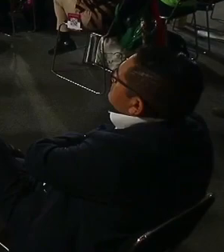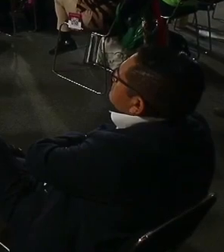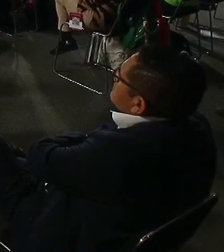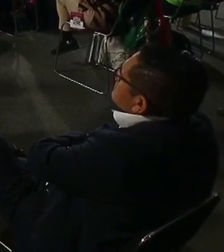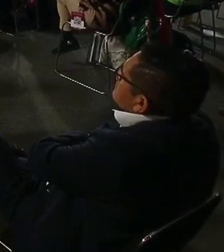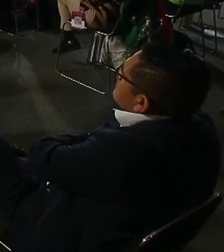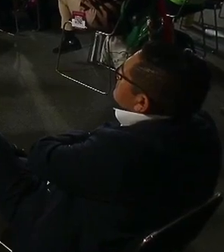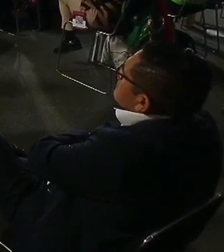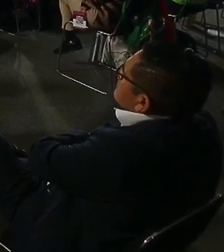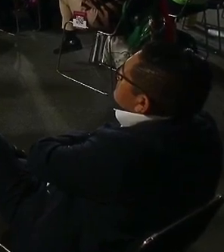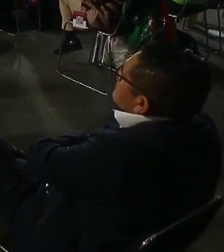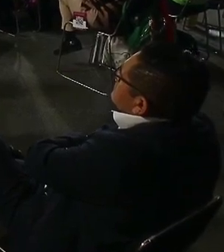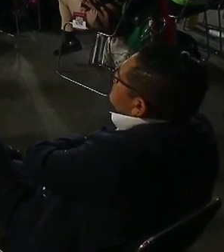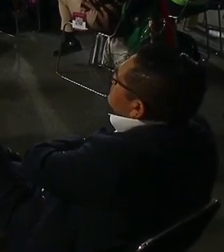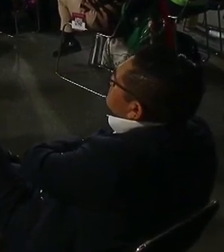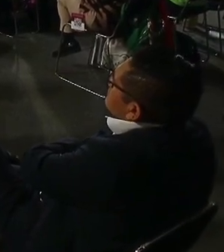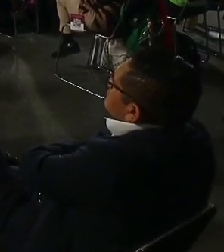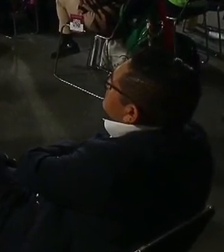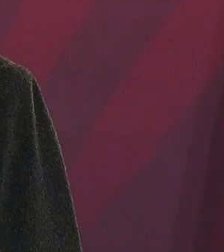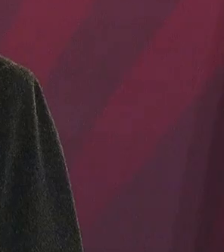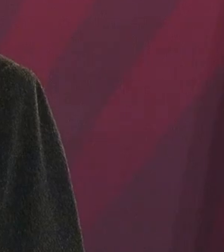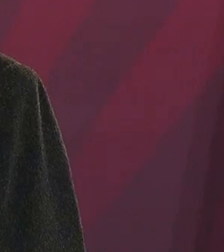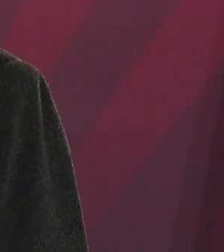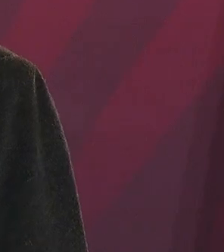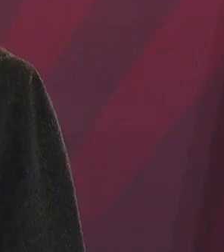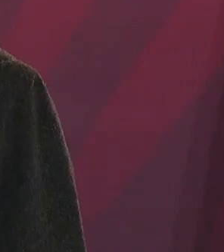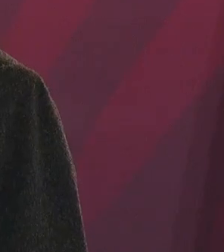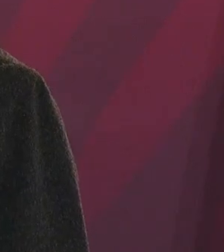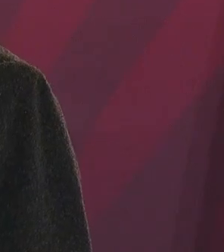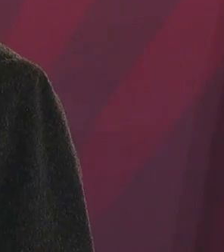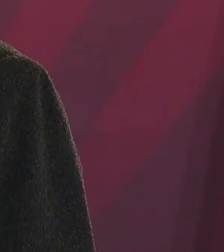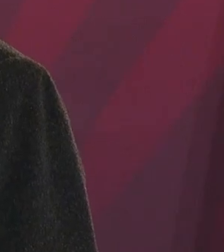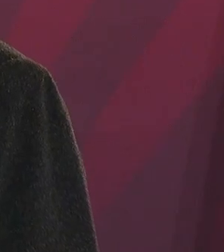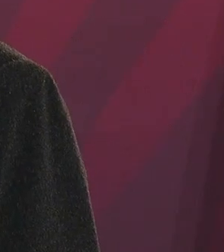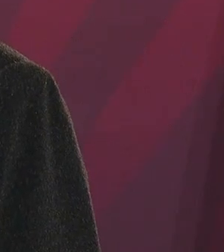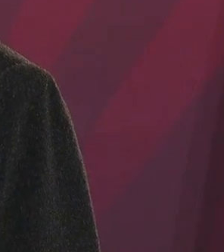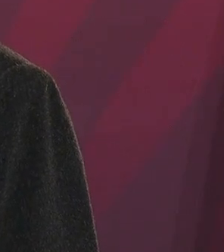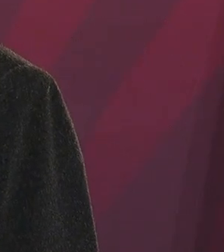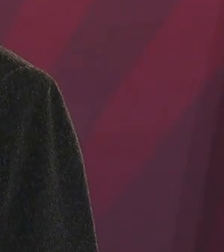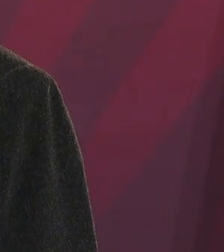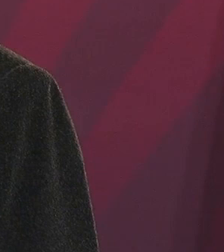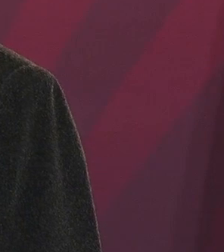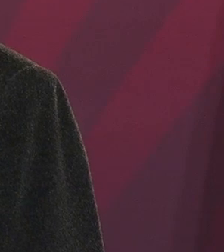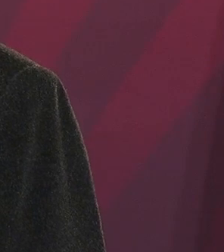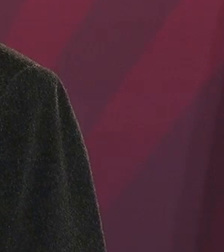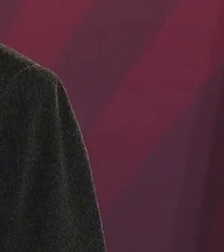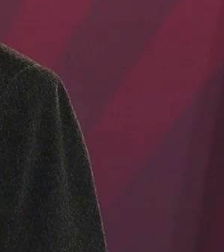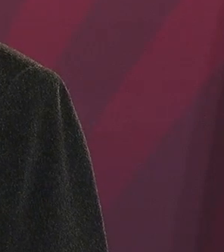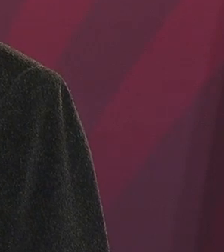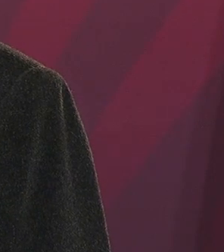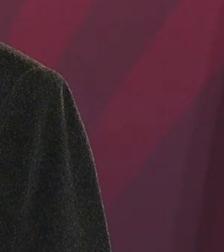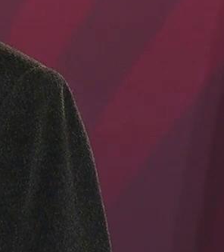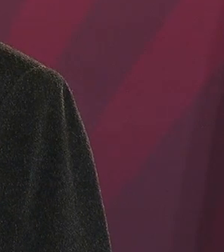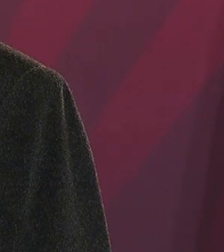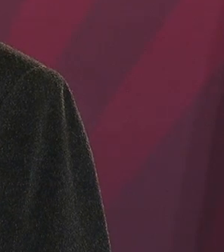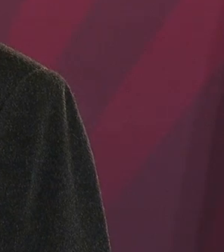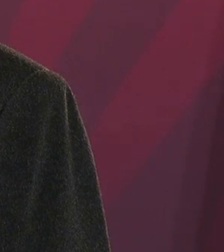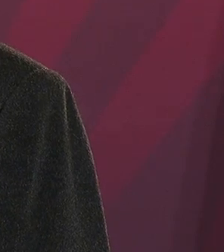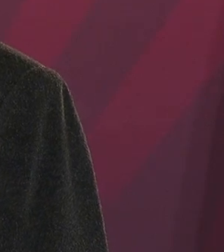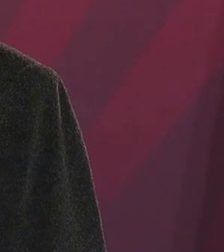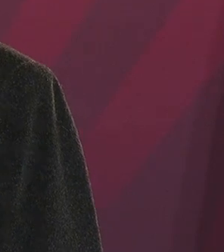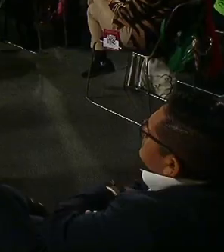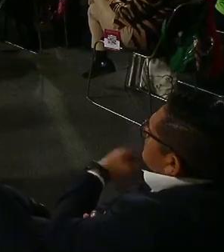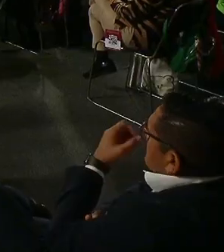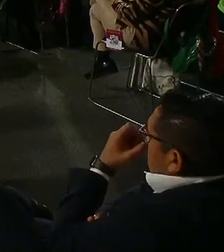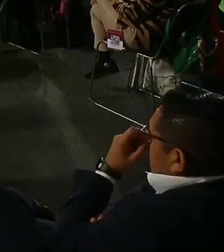en remesas récord algo nunca visto